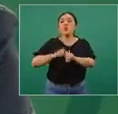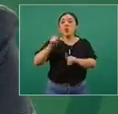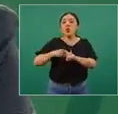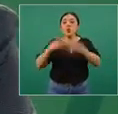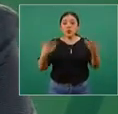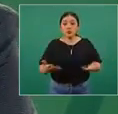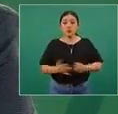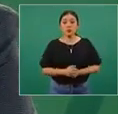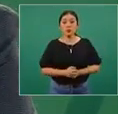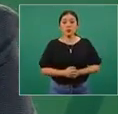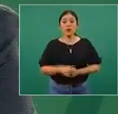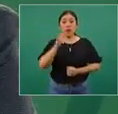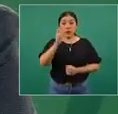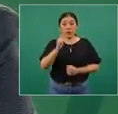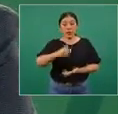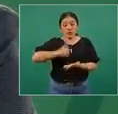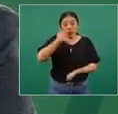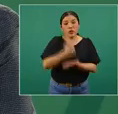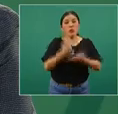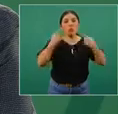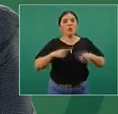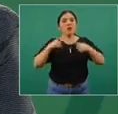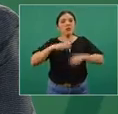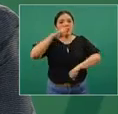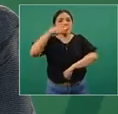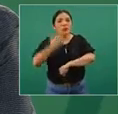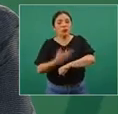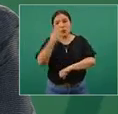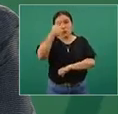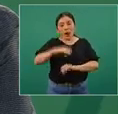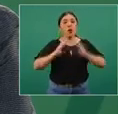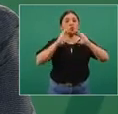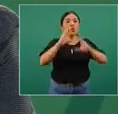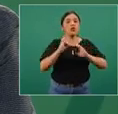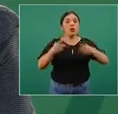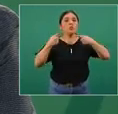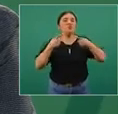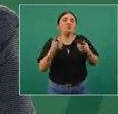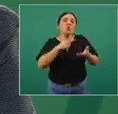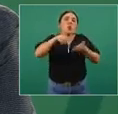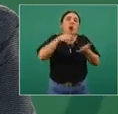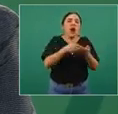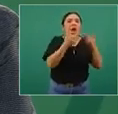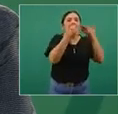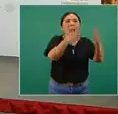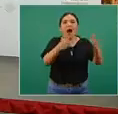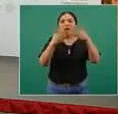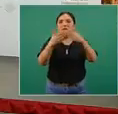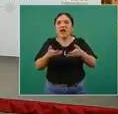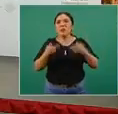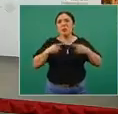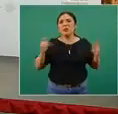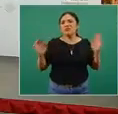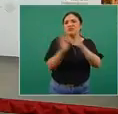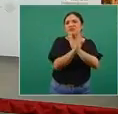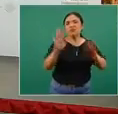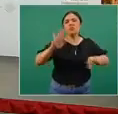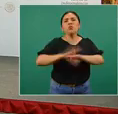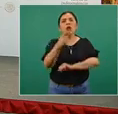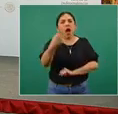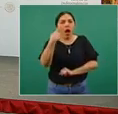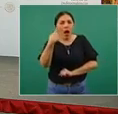colores. Ser ciudadanos responsables en cuestión de los espacios públicos, sobre todo porque conforme vemos que